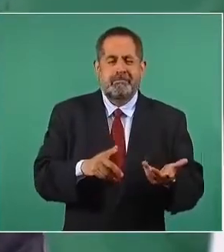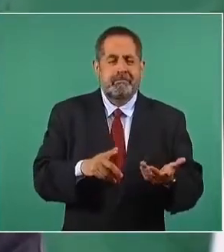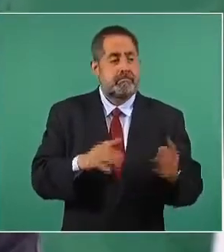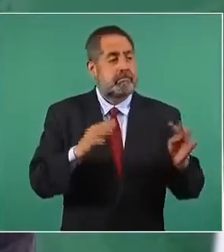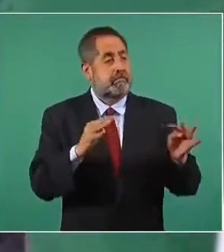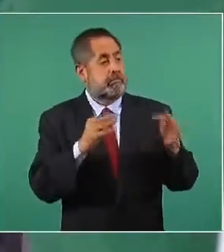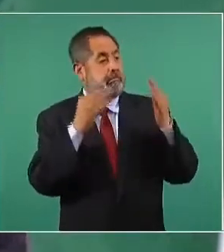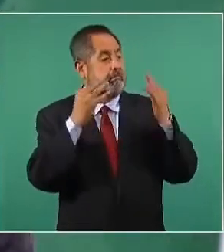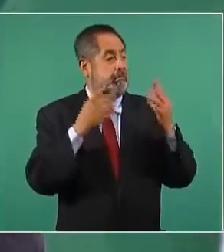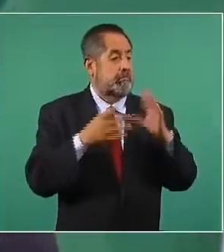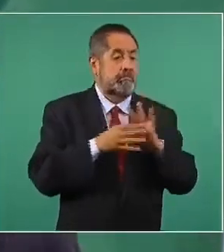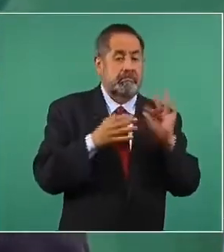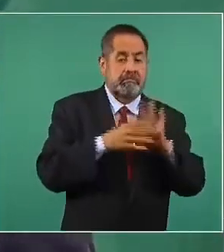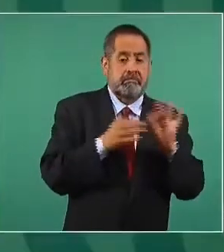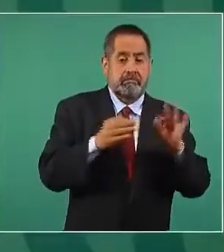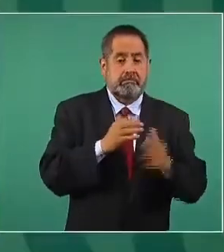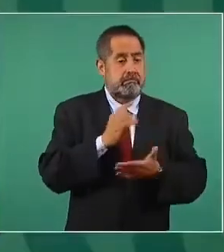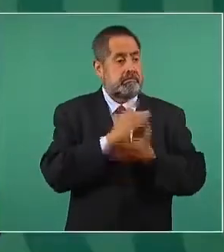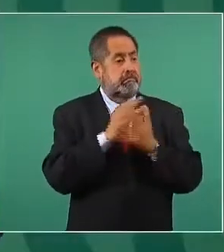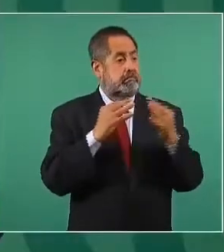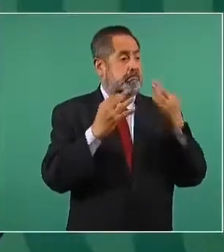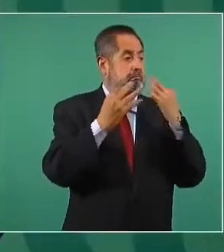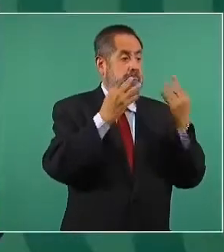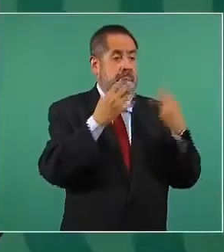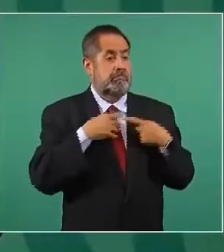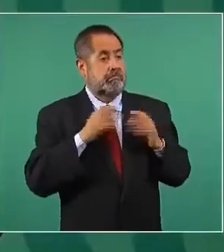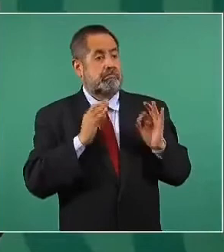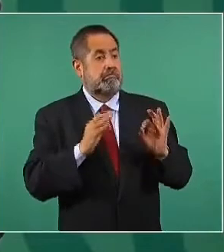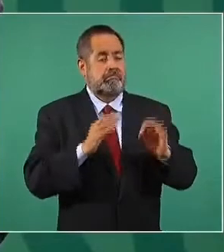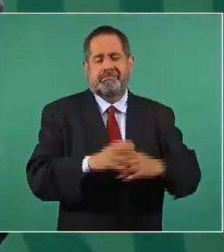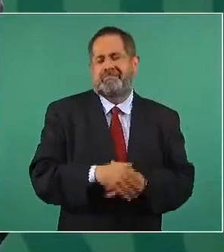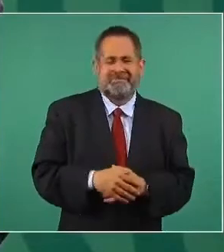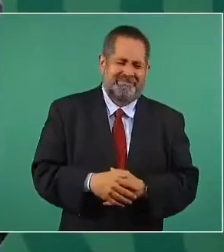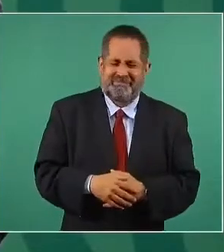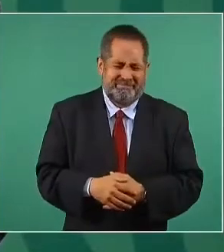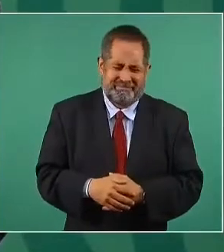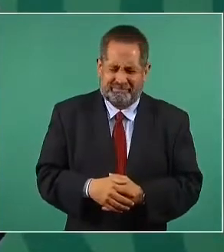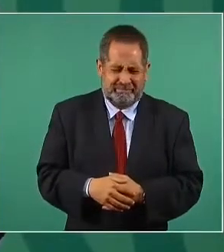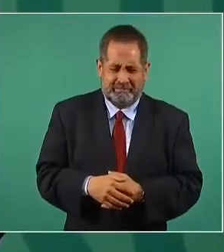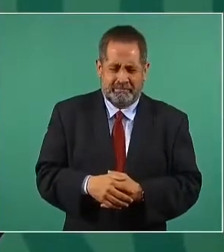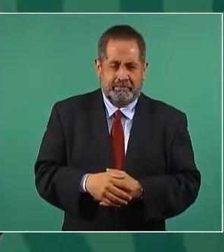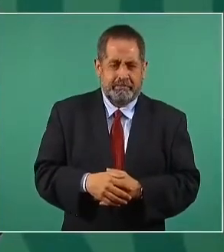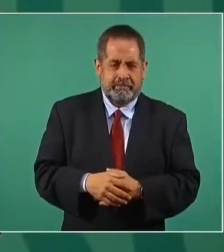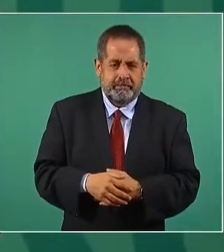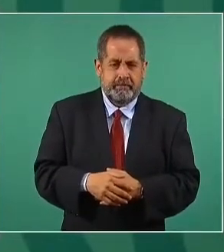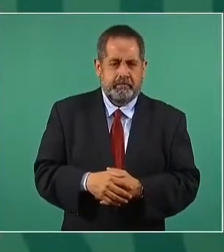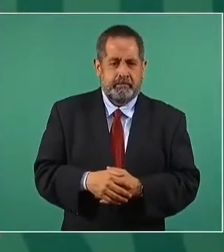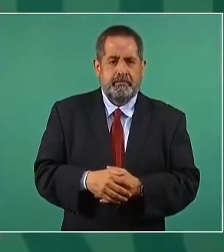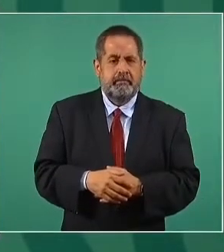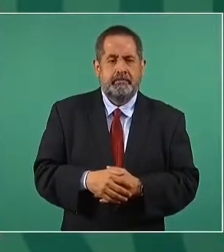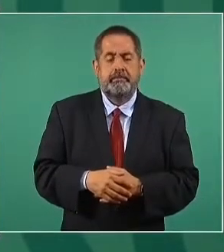públicas, o solo con las relaciones públicas, o